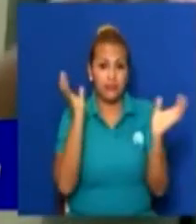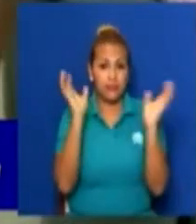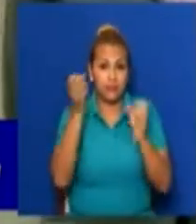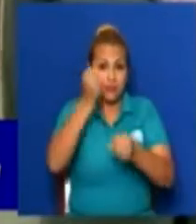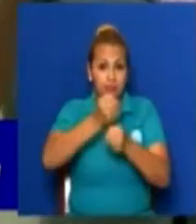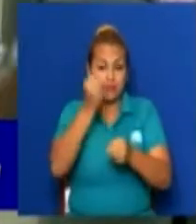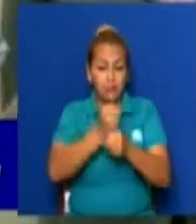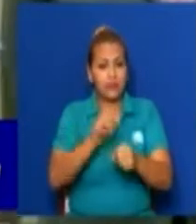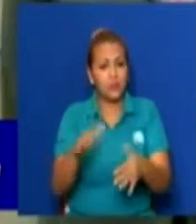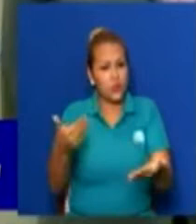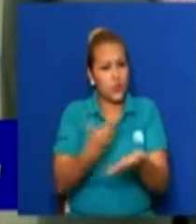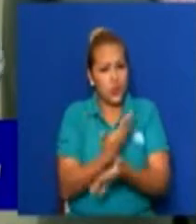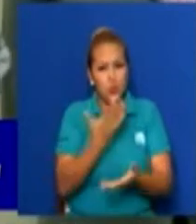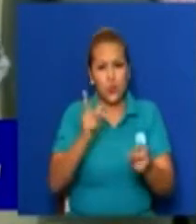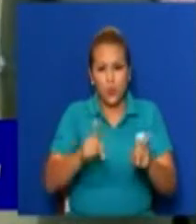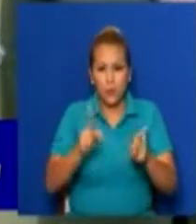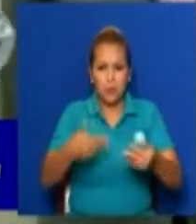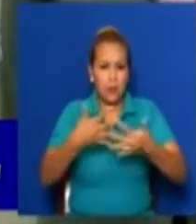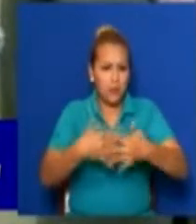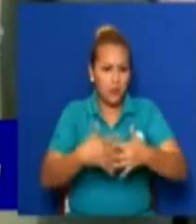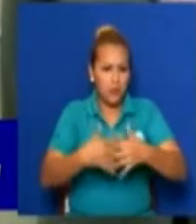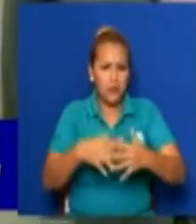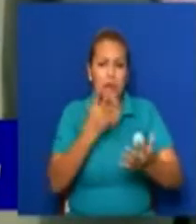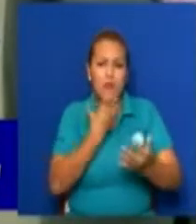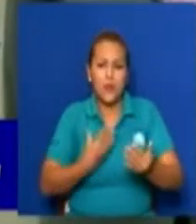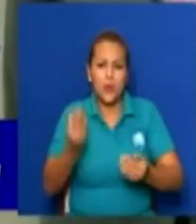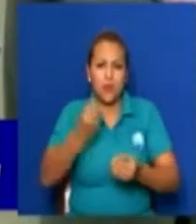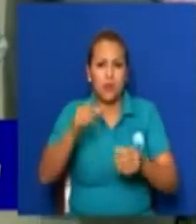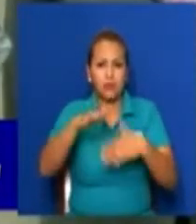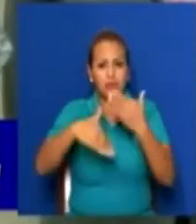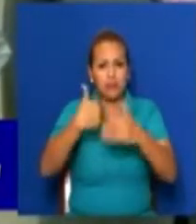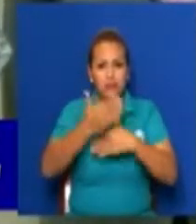están incorporando nuevos empresarios, jóvenes que están saliendo